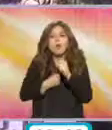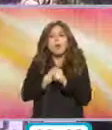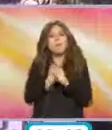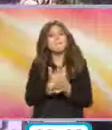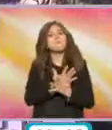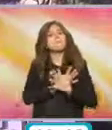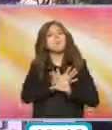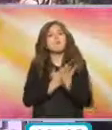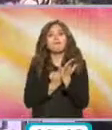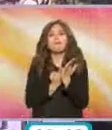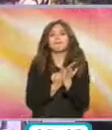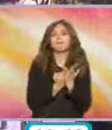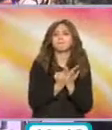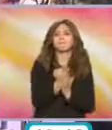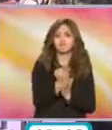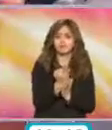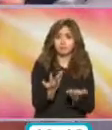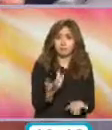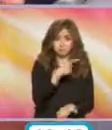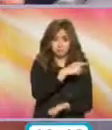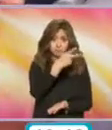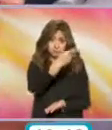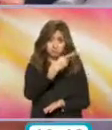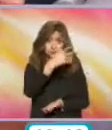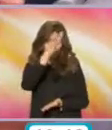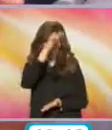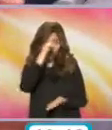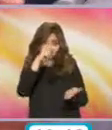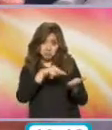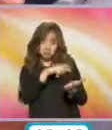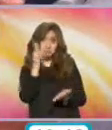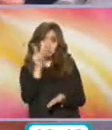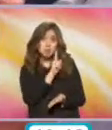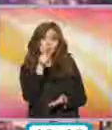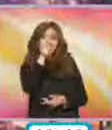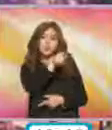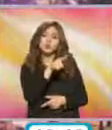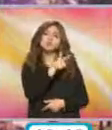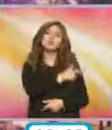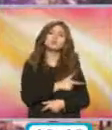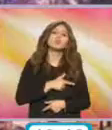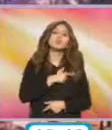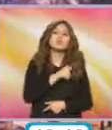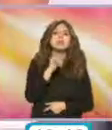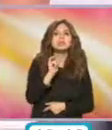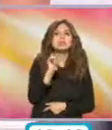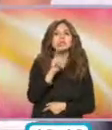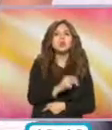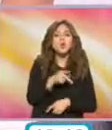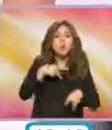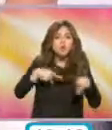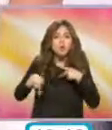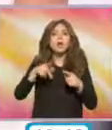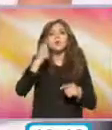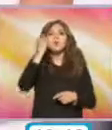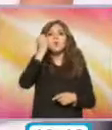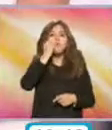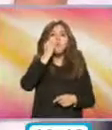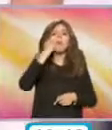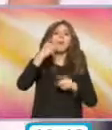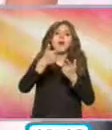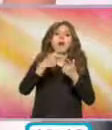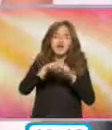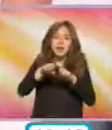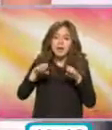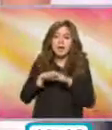Sí, Ahí está. hay un contrato que nadie firma, sin embargo nadie rompe, ¿no? Entonces es muy interesante. Sí, aunque tu equipo se vaya a la primera A, la segunda, donde